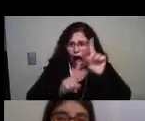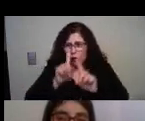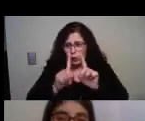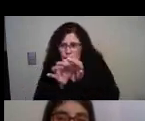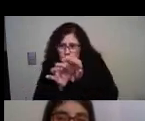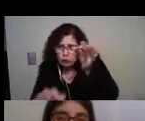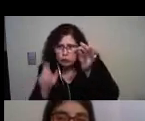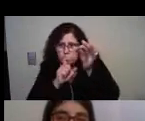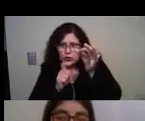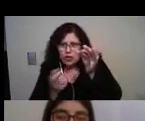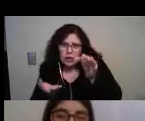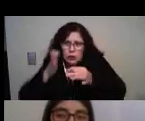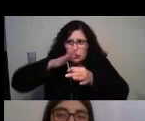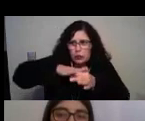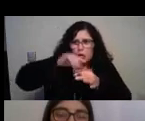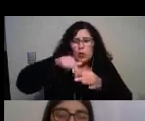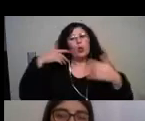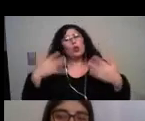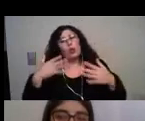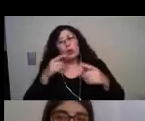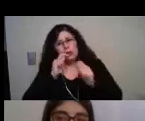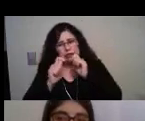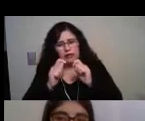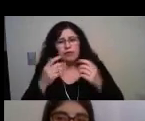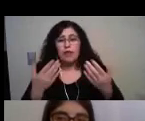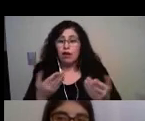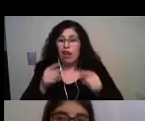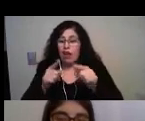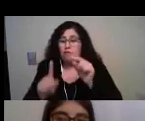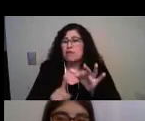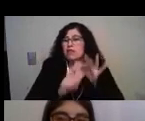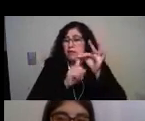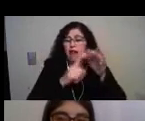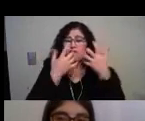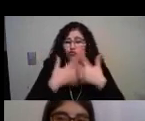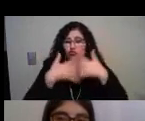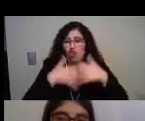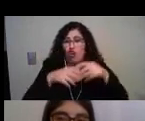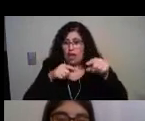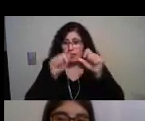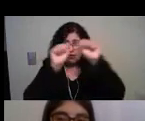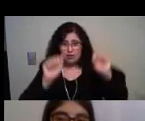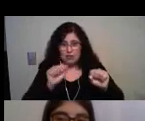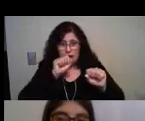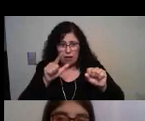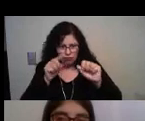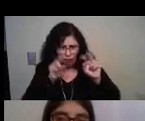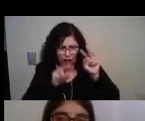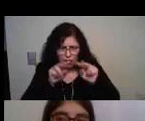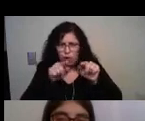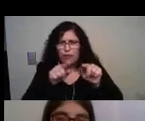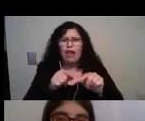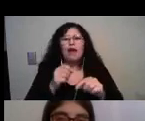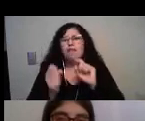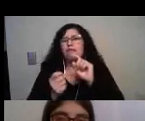sistema circulatorio. Recordarle además que la principal función de este sistema, ¿cierto?, tiene que ver con el transporte